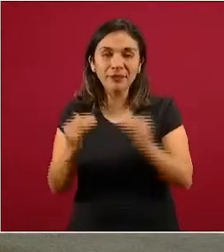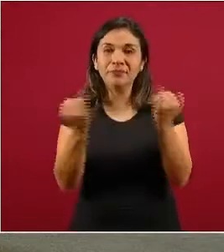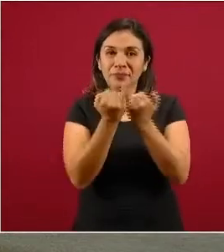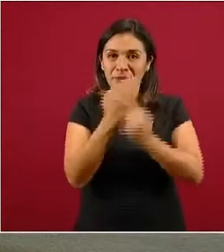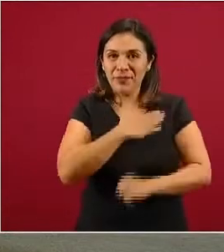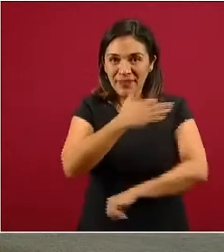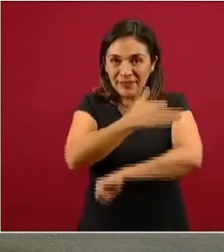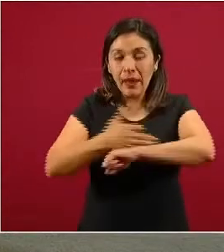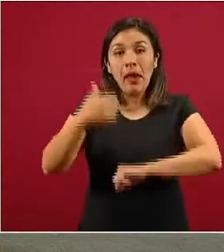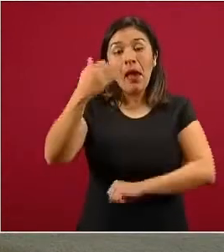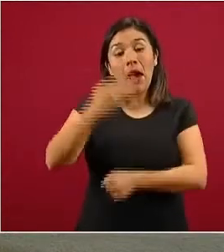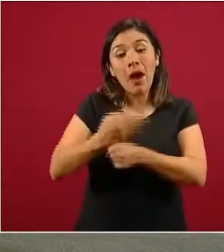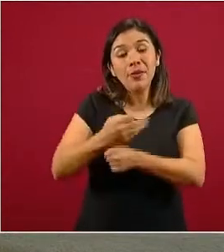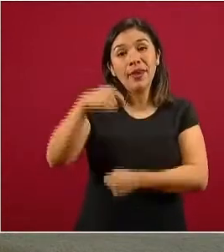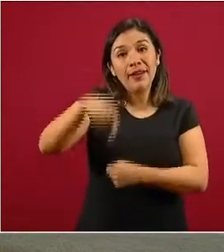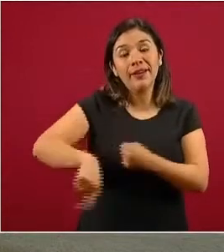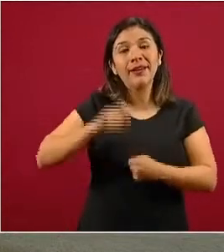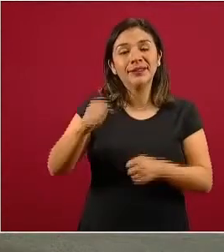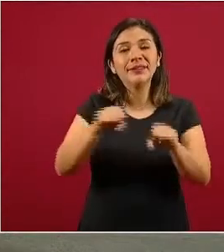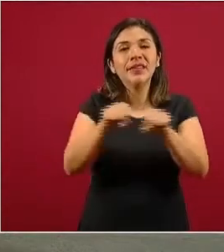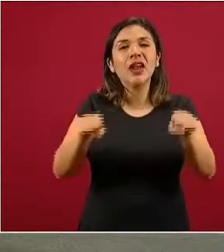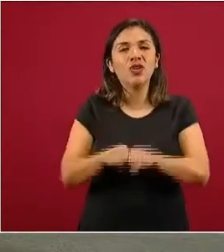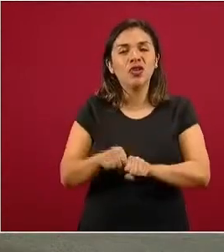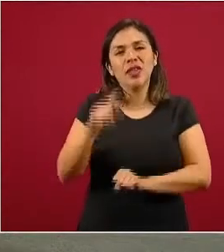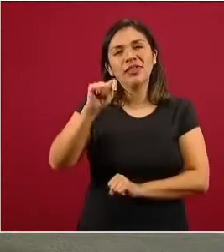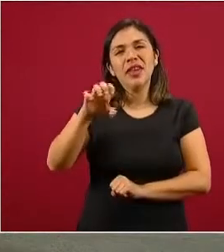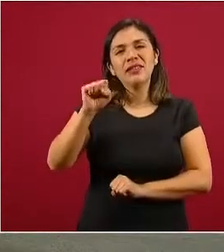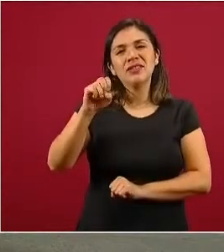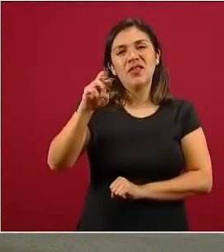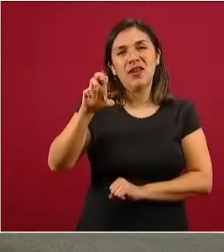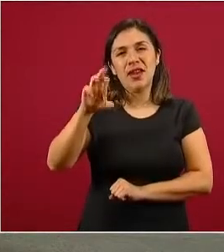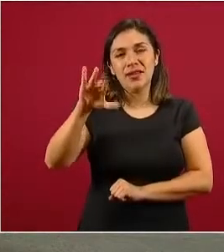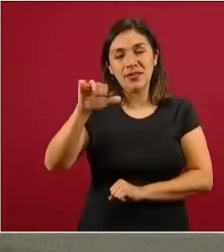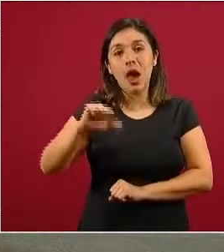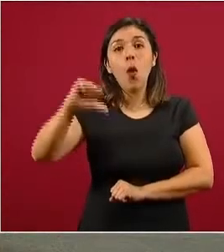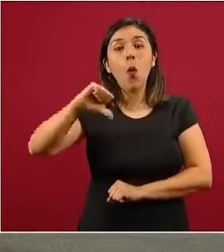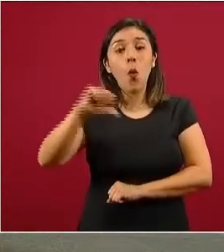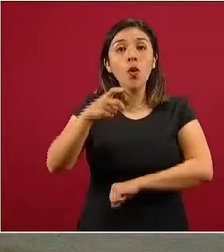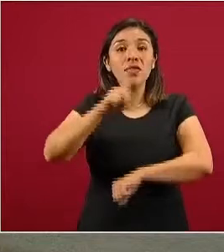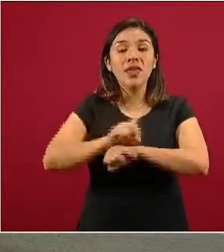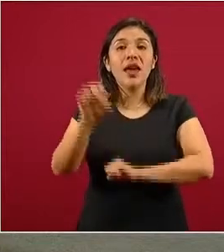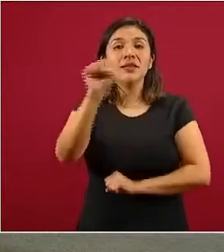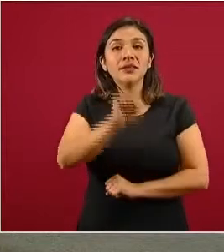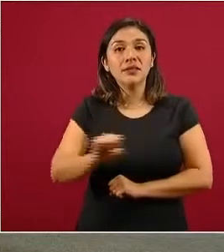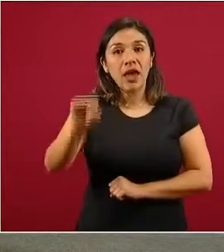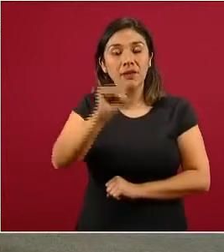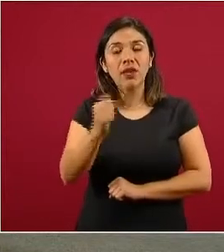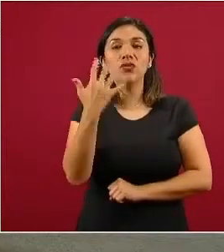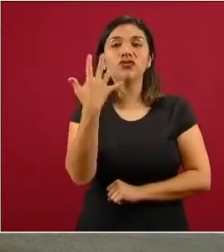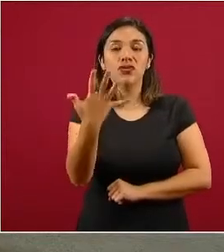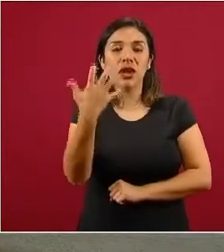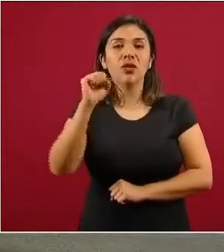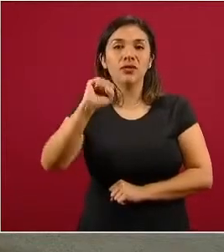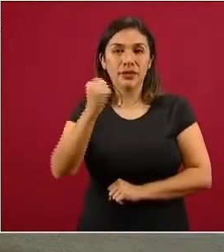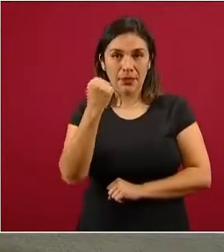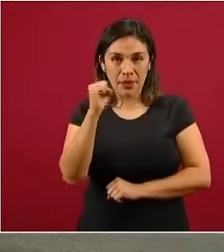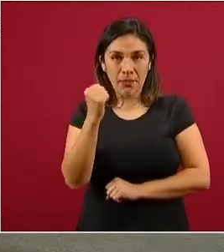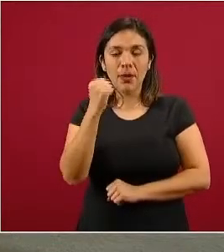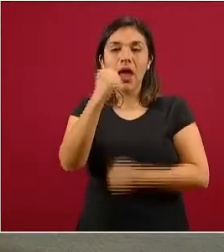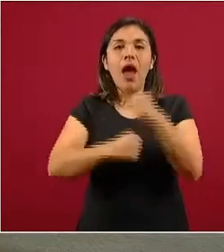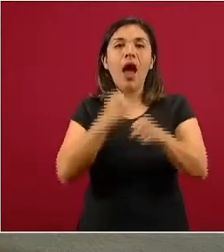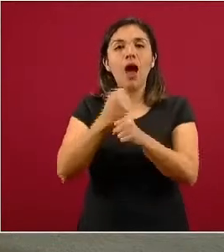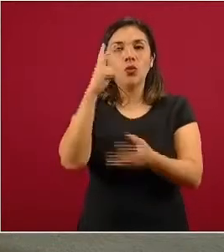Estamos aquí en el Salón Tesorería. Hoy es sábado 5 de septiembre